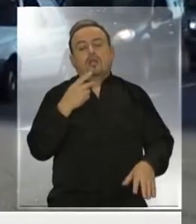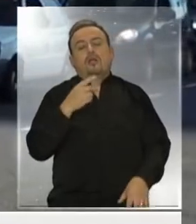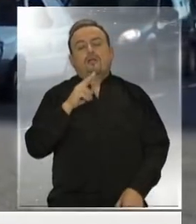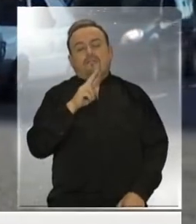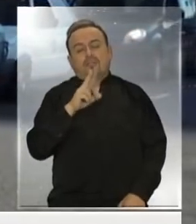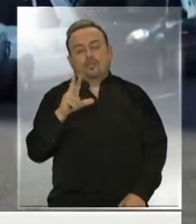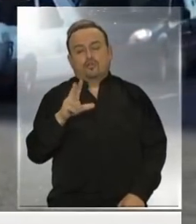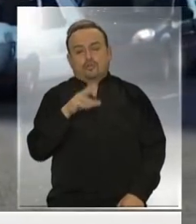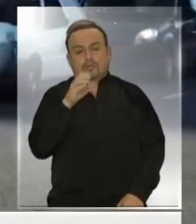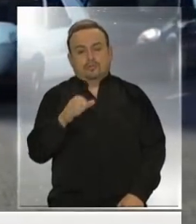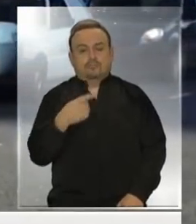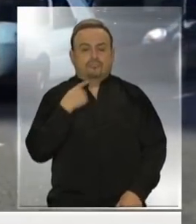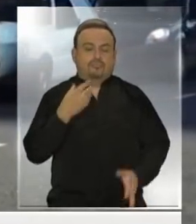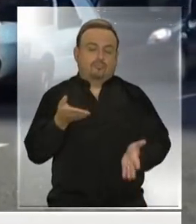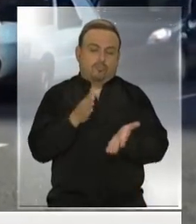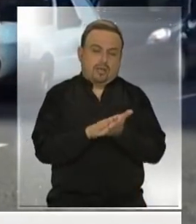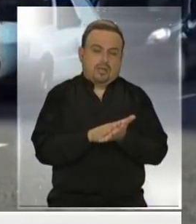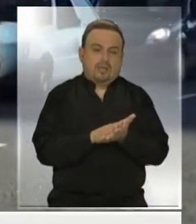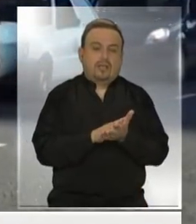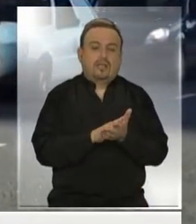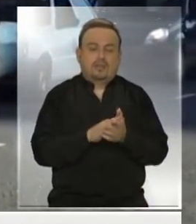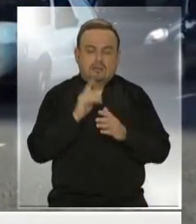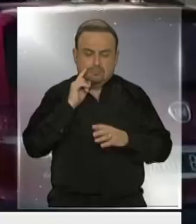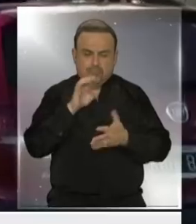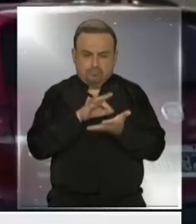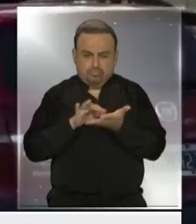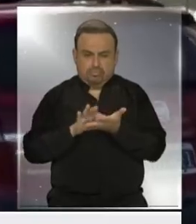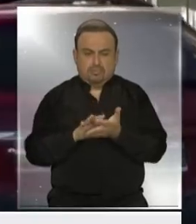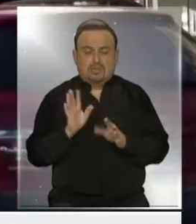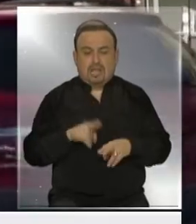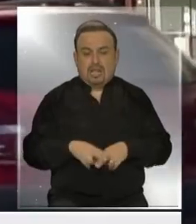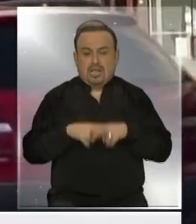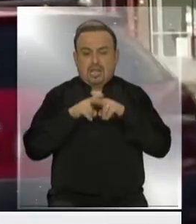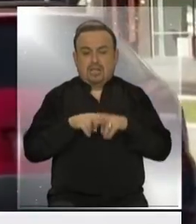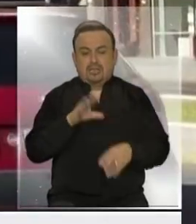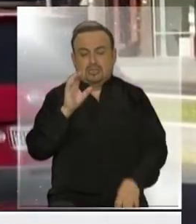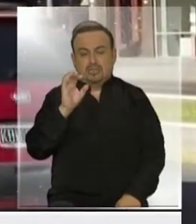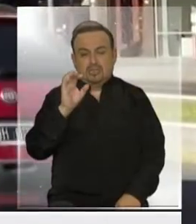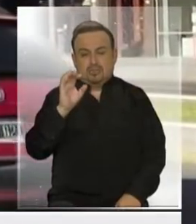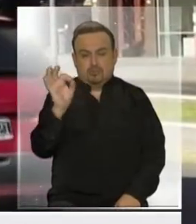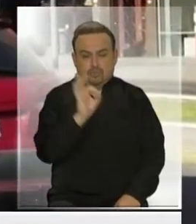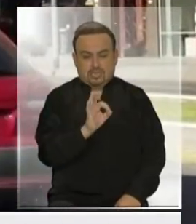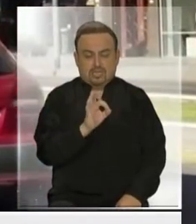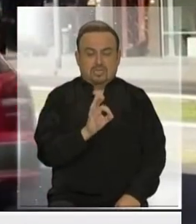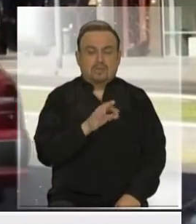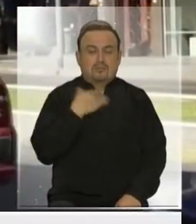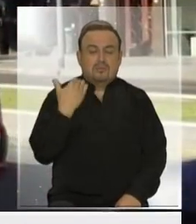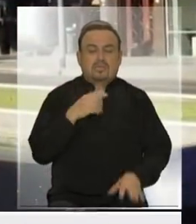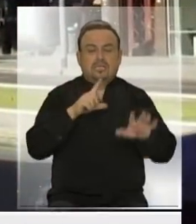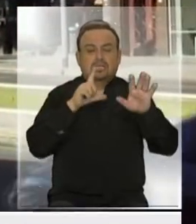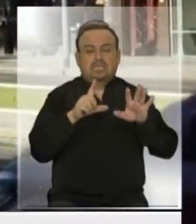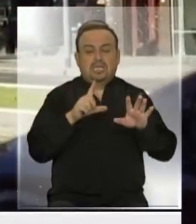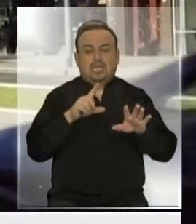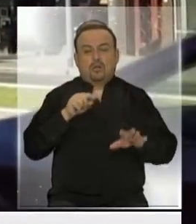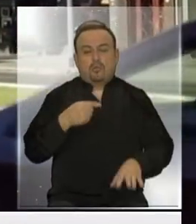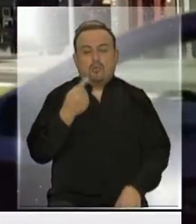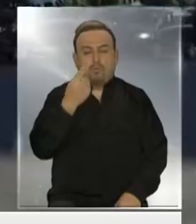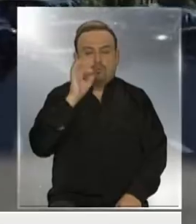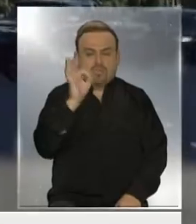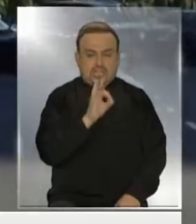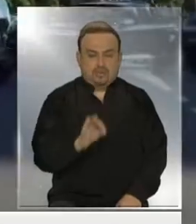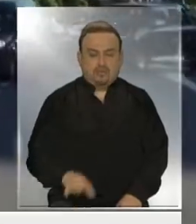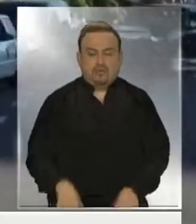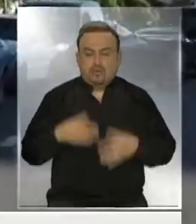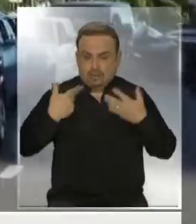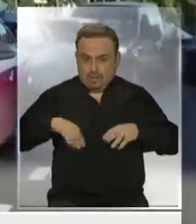eso si llegamos a un poco al cálculo tiene una tasa de letalidad del 7,91 por ciento el tema